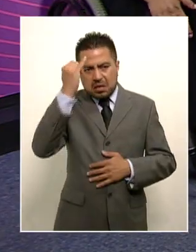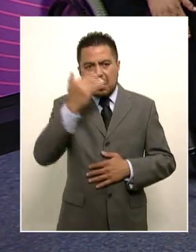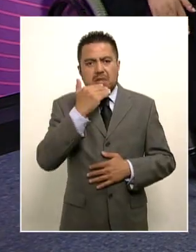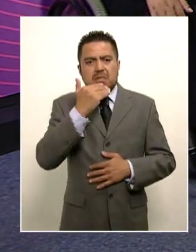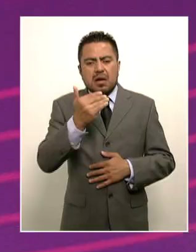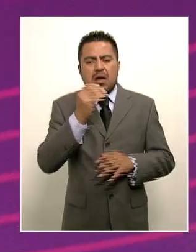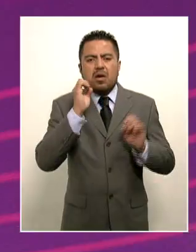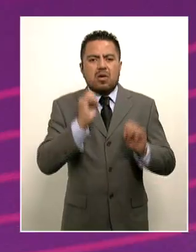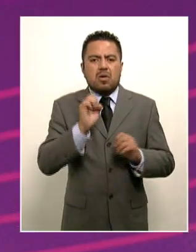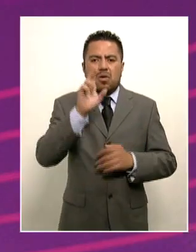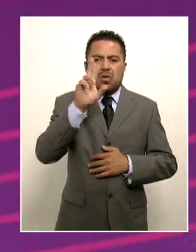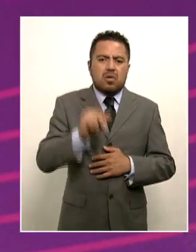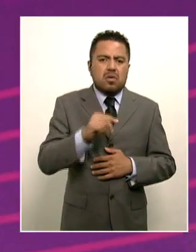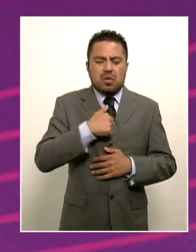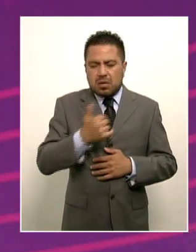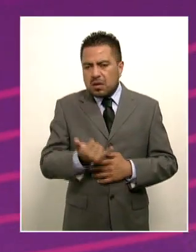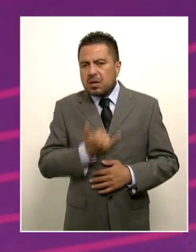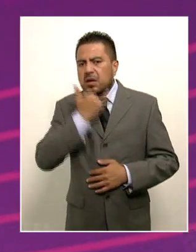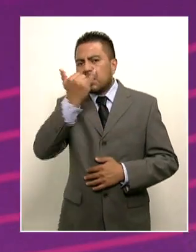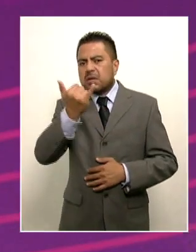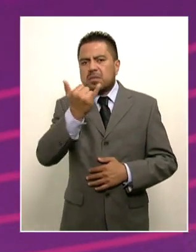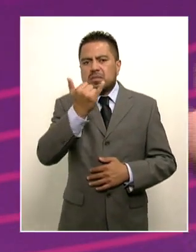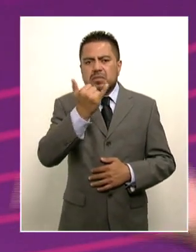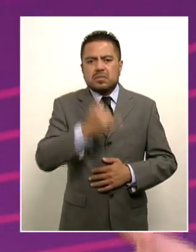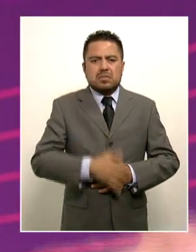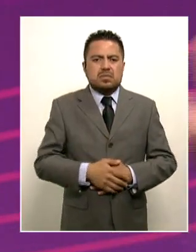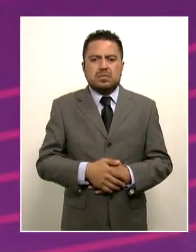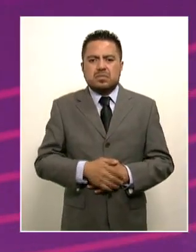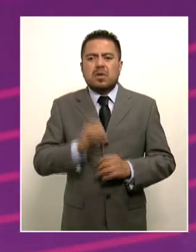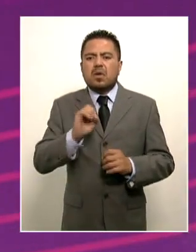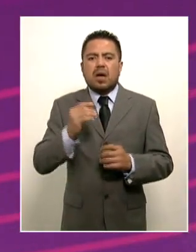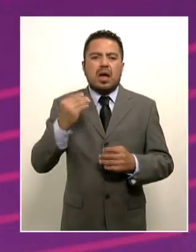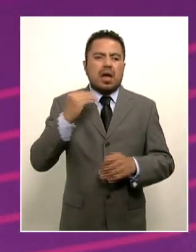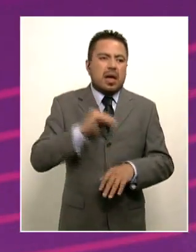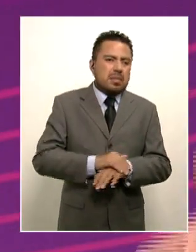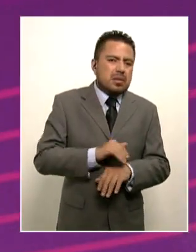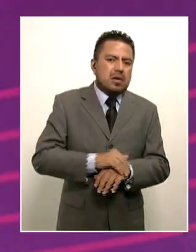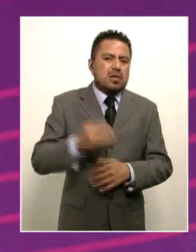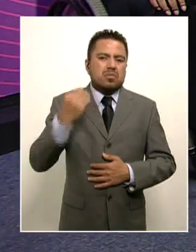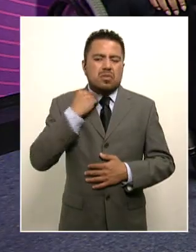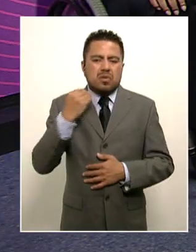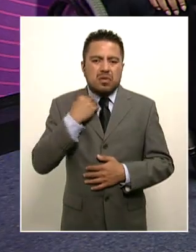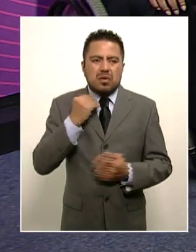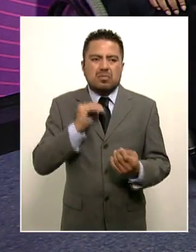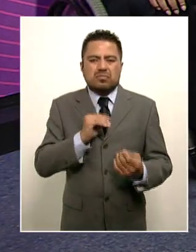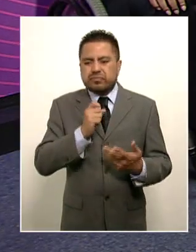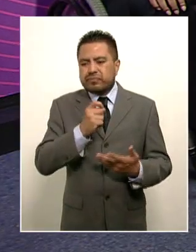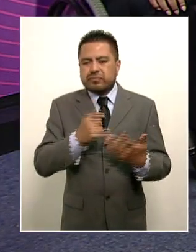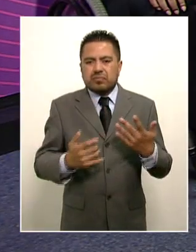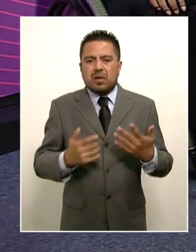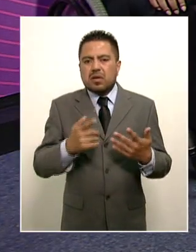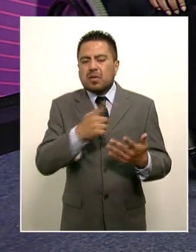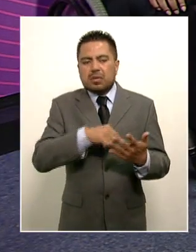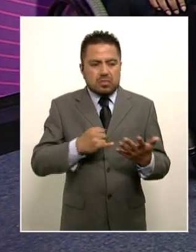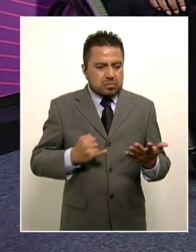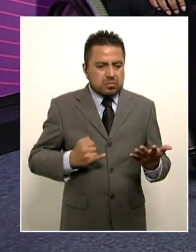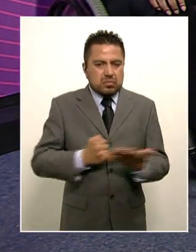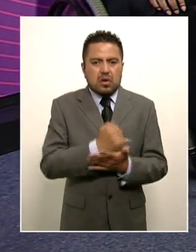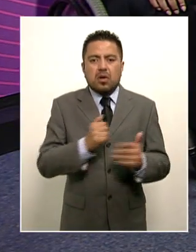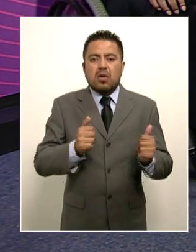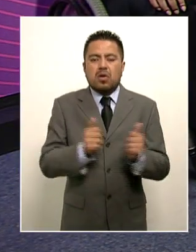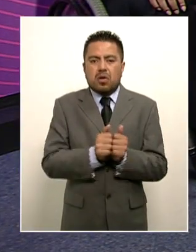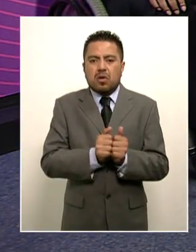claro, o si no me estoy equivocando, claro, ¿no? o al amigo abogado, el amigo notario. Abogado, en fin, ¿no? O sea, tomamos decisiones